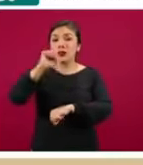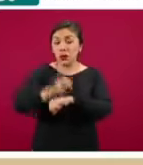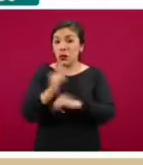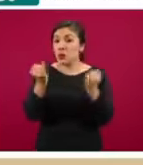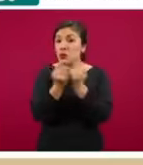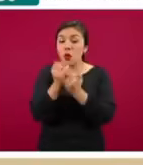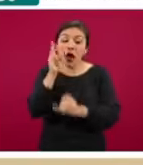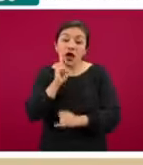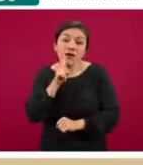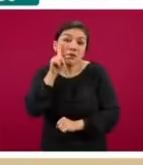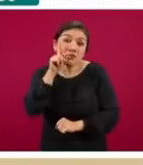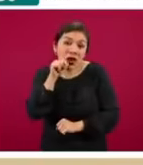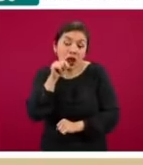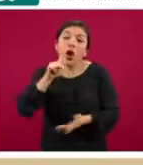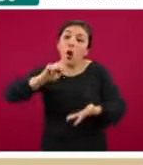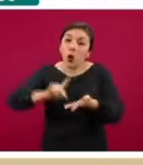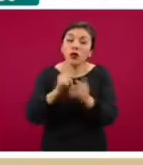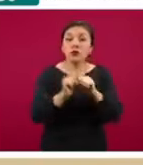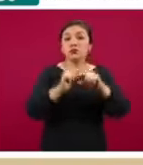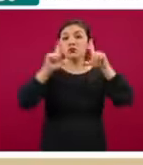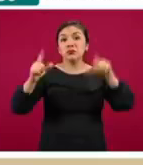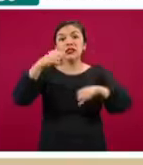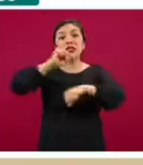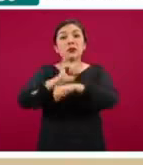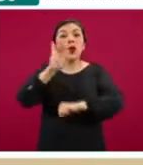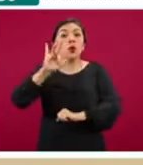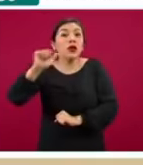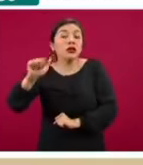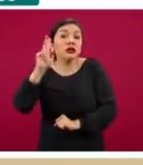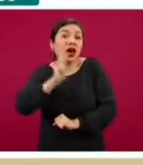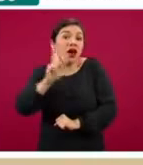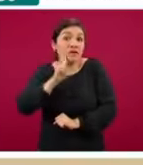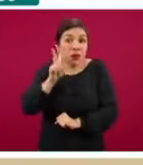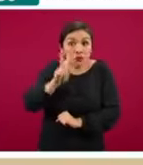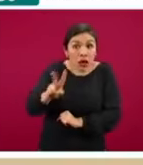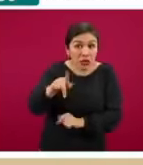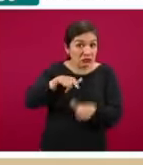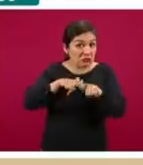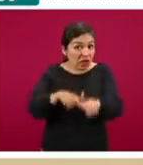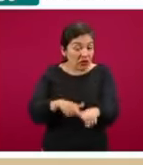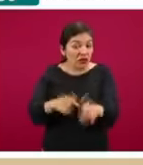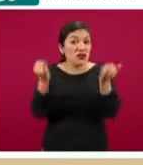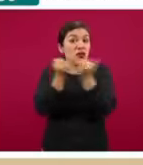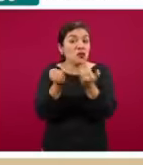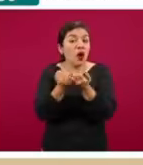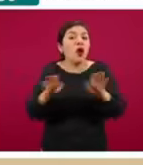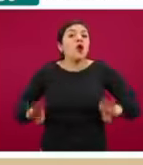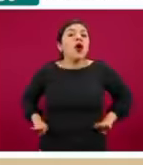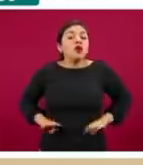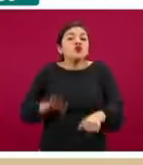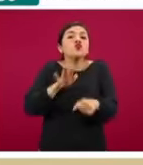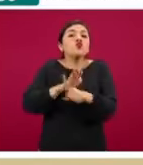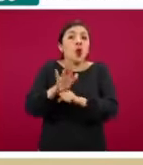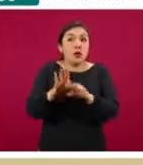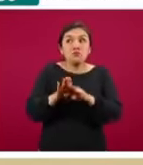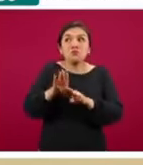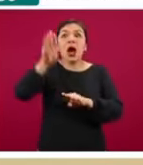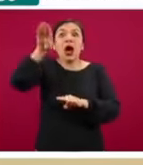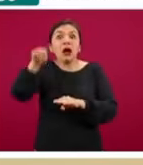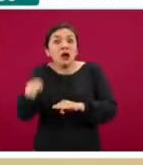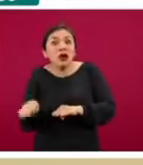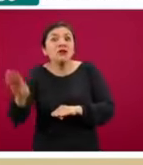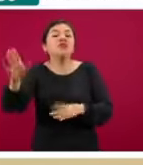día de mañana, cuando grafiquemos la semana 46, veremos si esta curva, qué tendencia nuevamente vuelve a